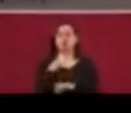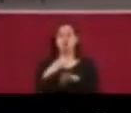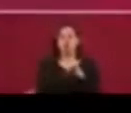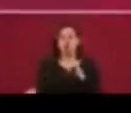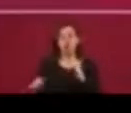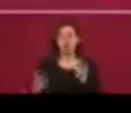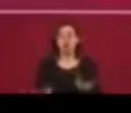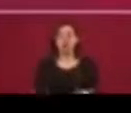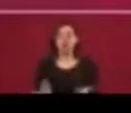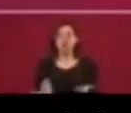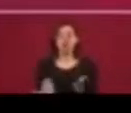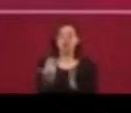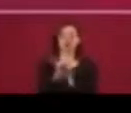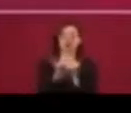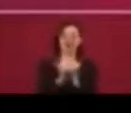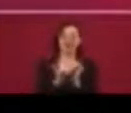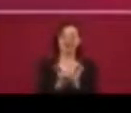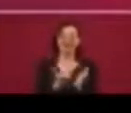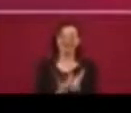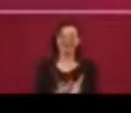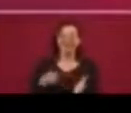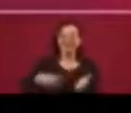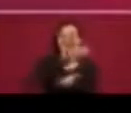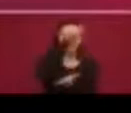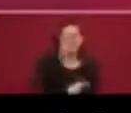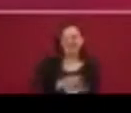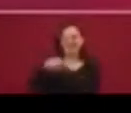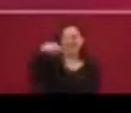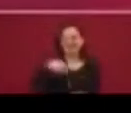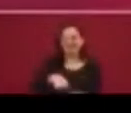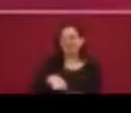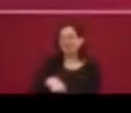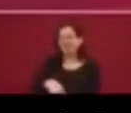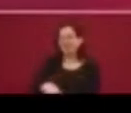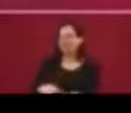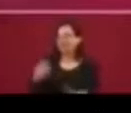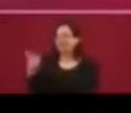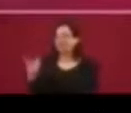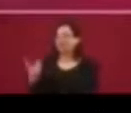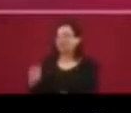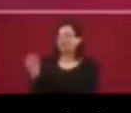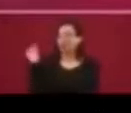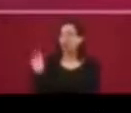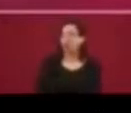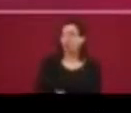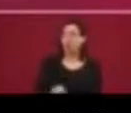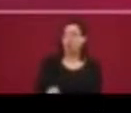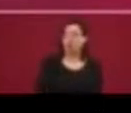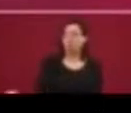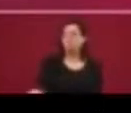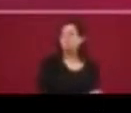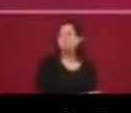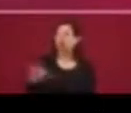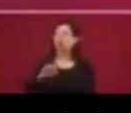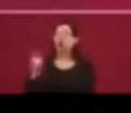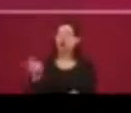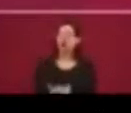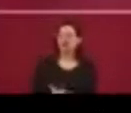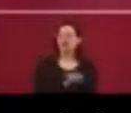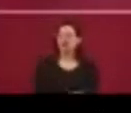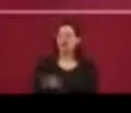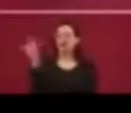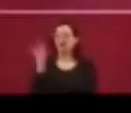ley, se establece que no puede haber aumentos injustificados que responden a